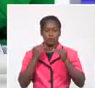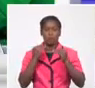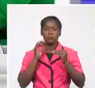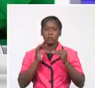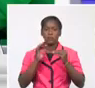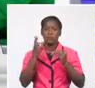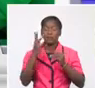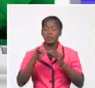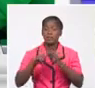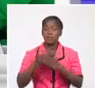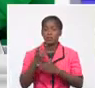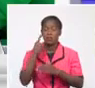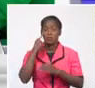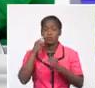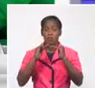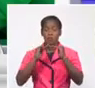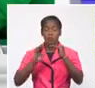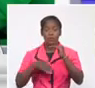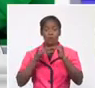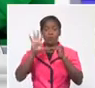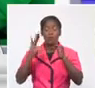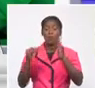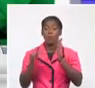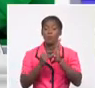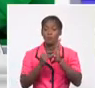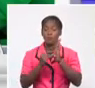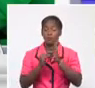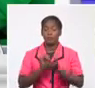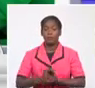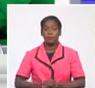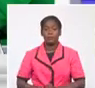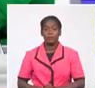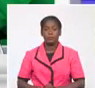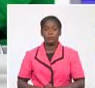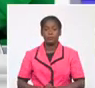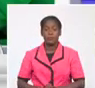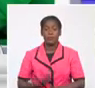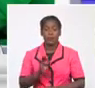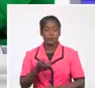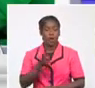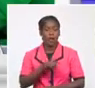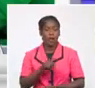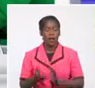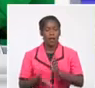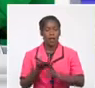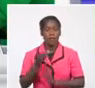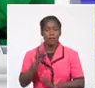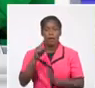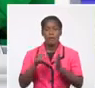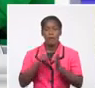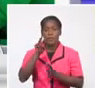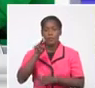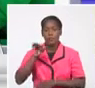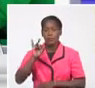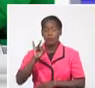de 5.000. Con estas 1.027 altas ayer, pues ya se acumulan